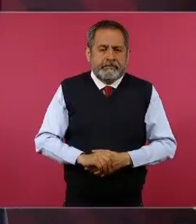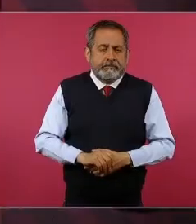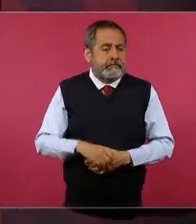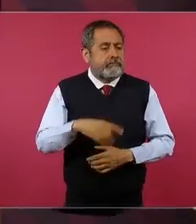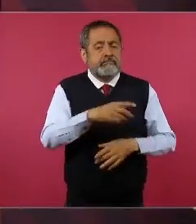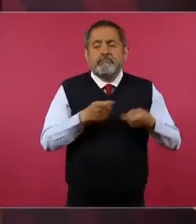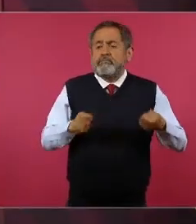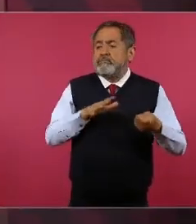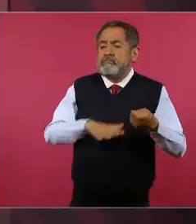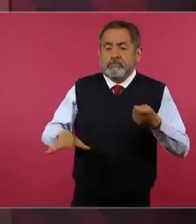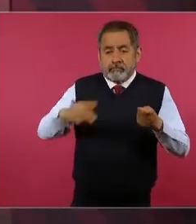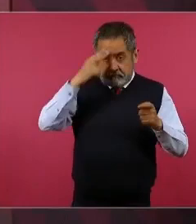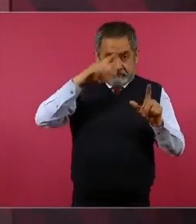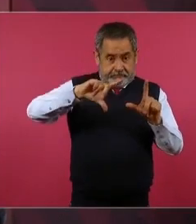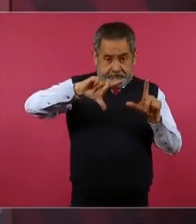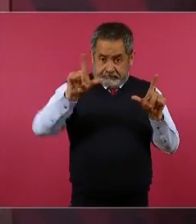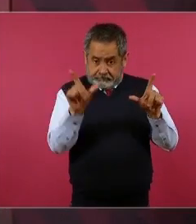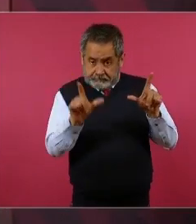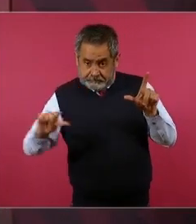Dominaban todo el Golfo de México.